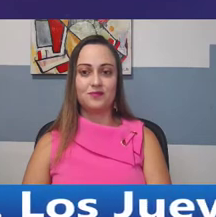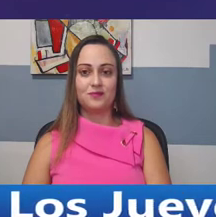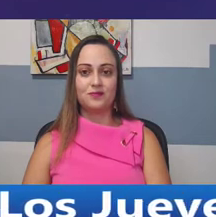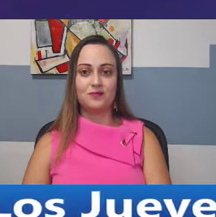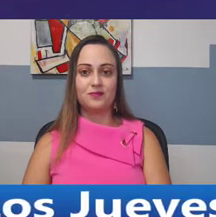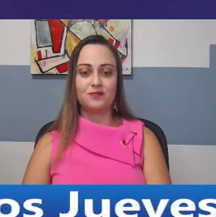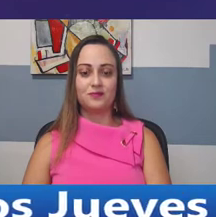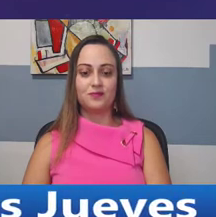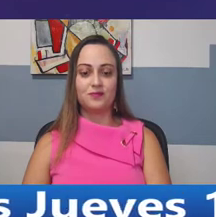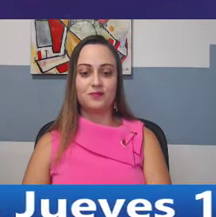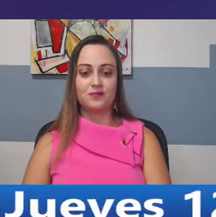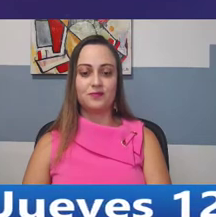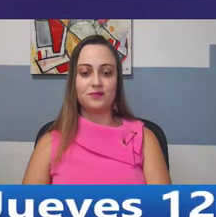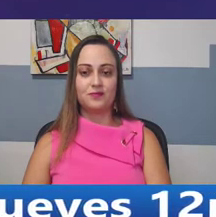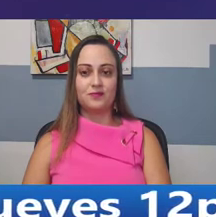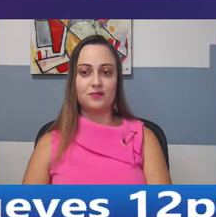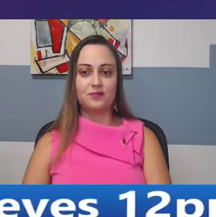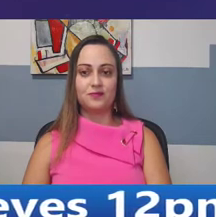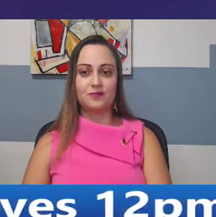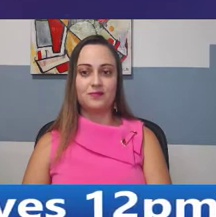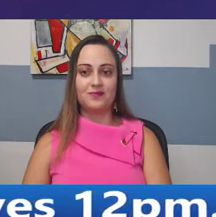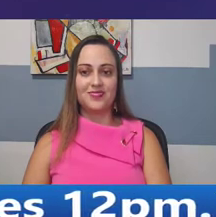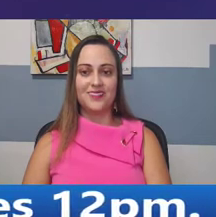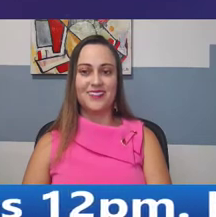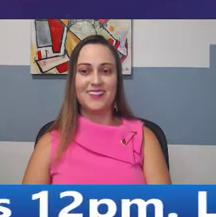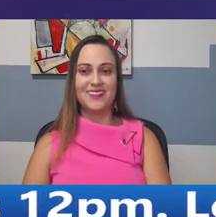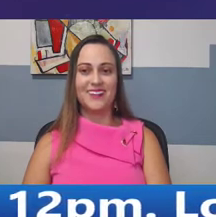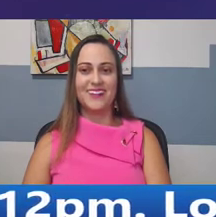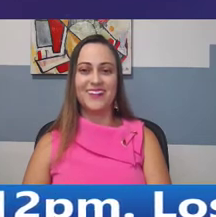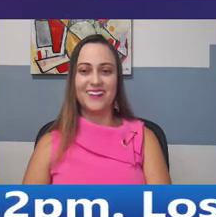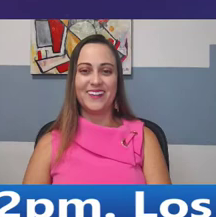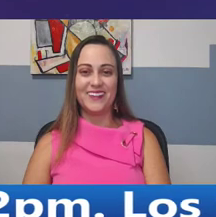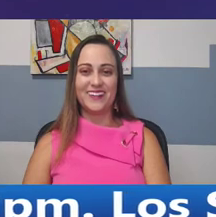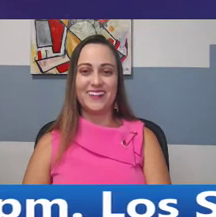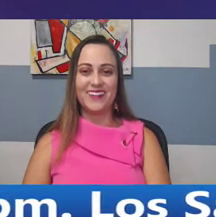producción. O vestirse como producción, dice producción. Que se viste como quiera.